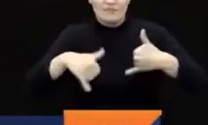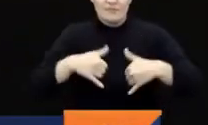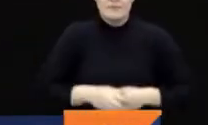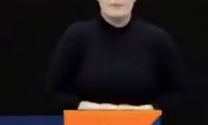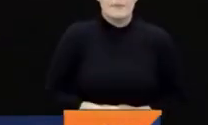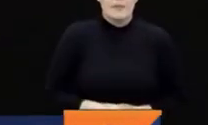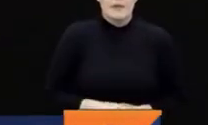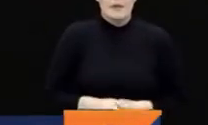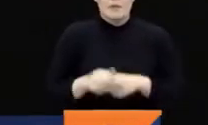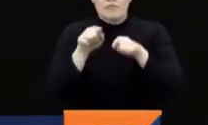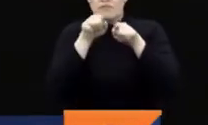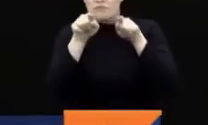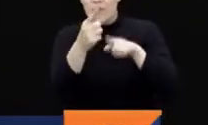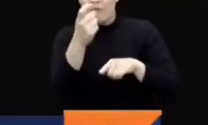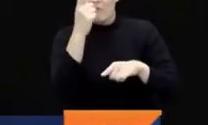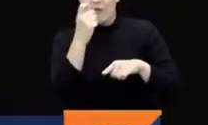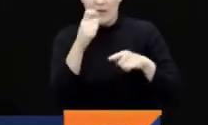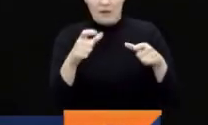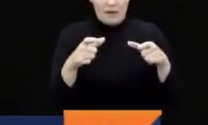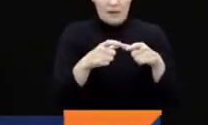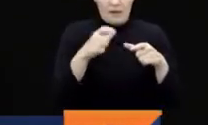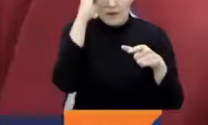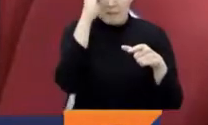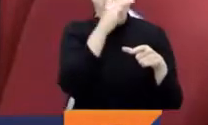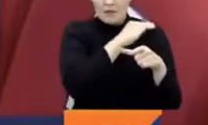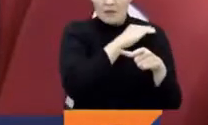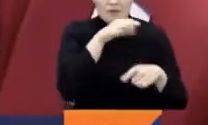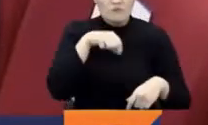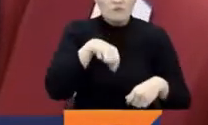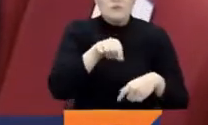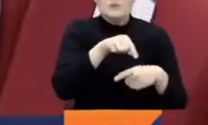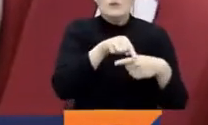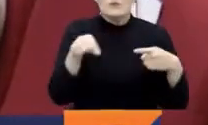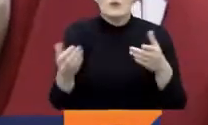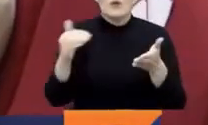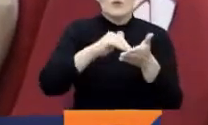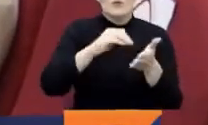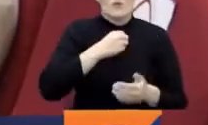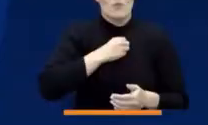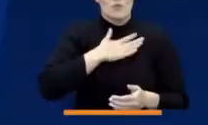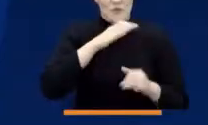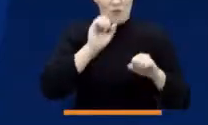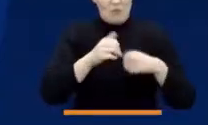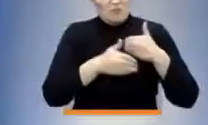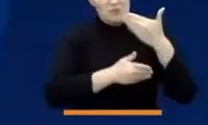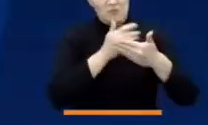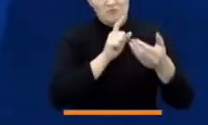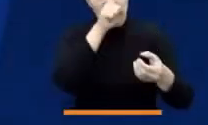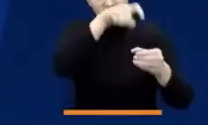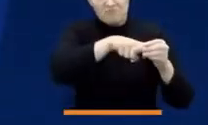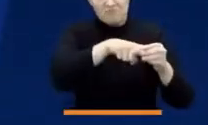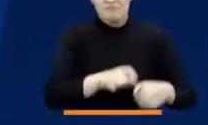definido su situación militar tienen una nueva oportunidad esta semana para ponerse al día.